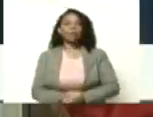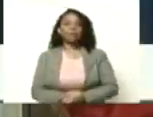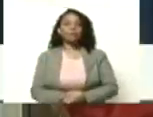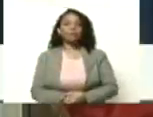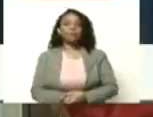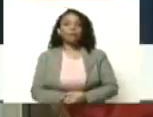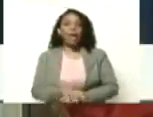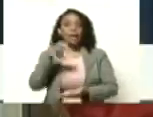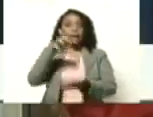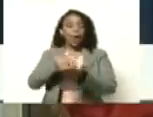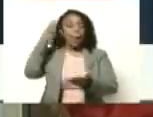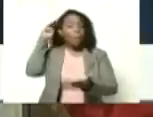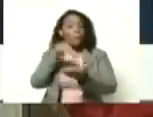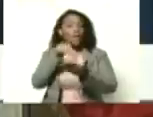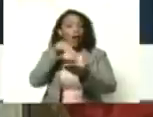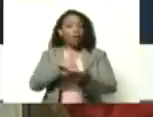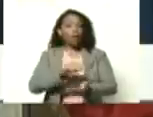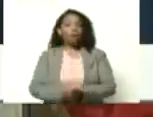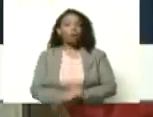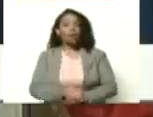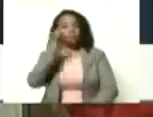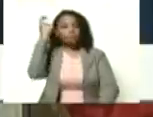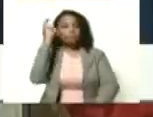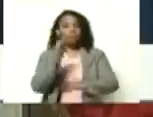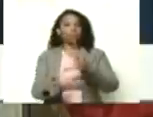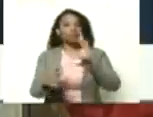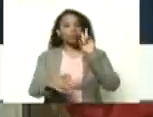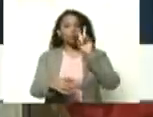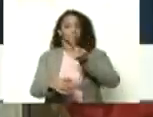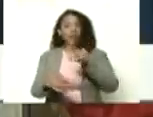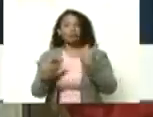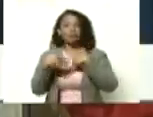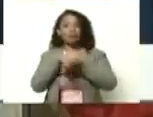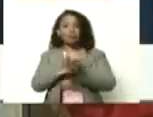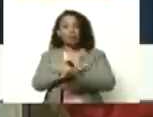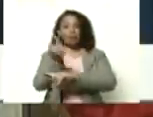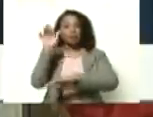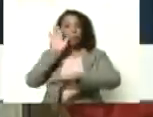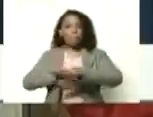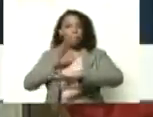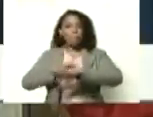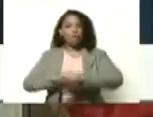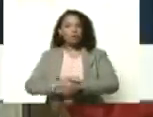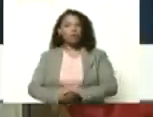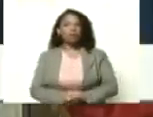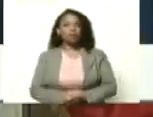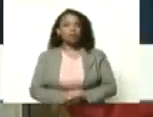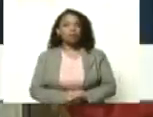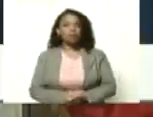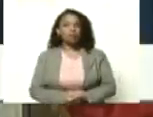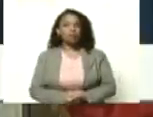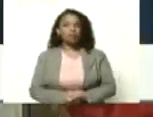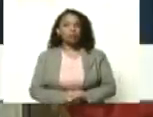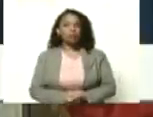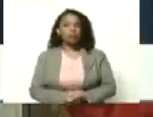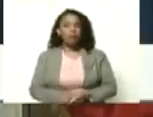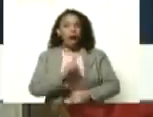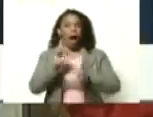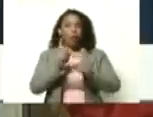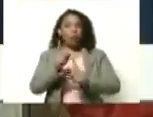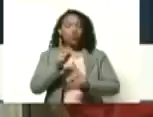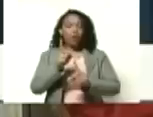en el estado miranda y lamentablemente se vieron involucrados en esos hechos agentes del